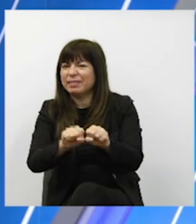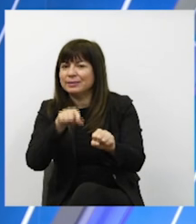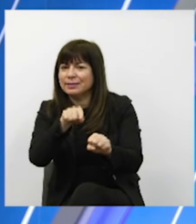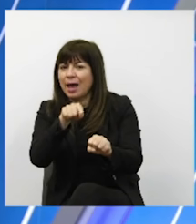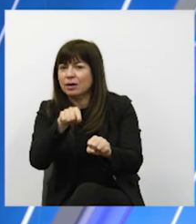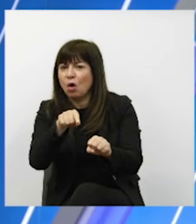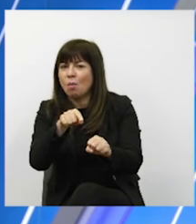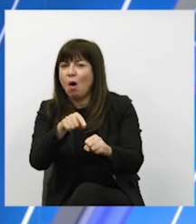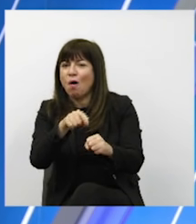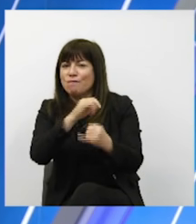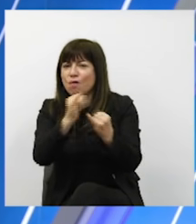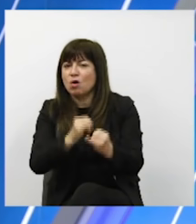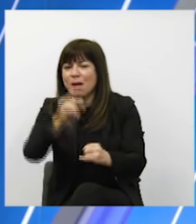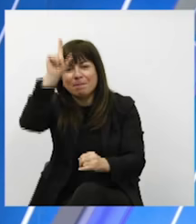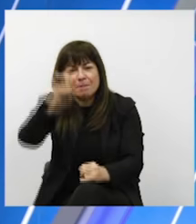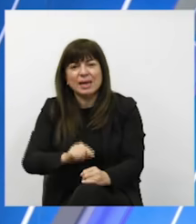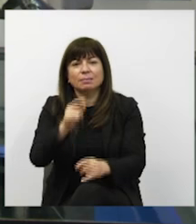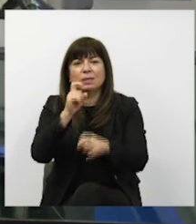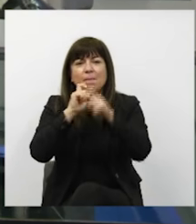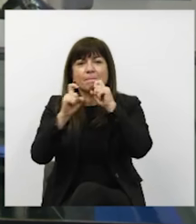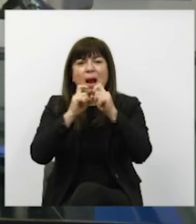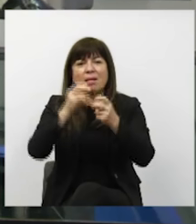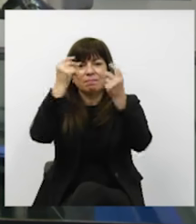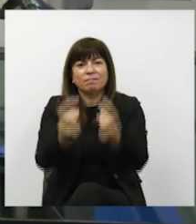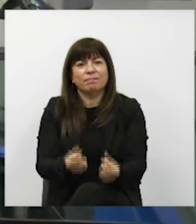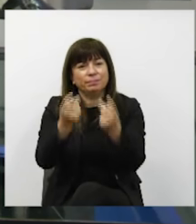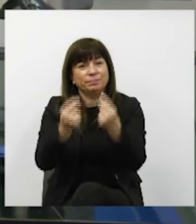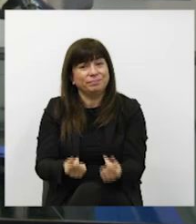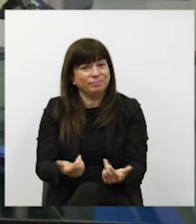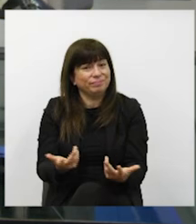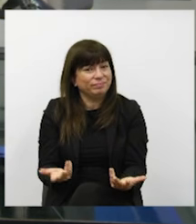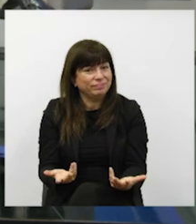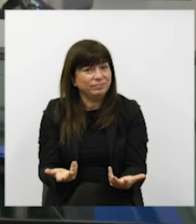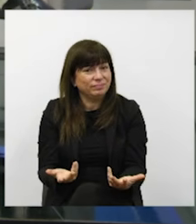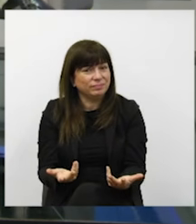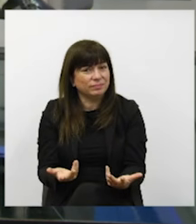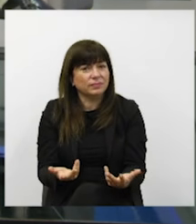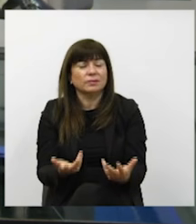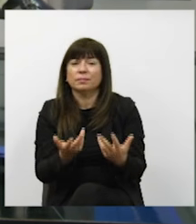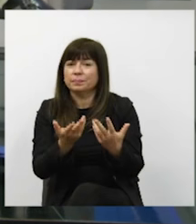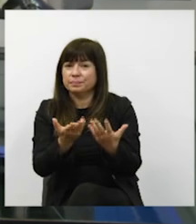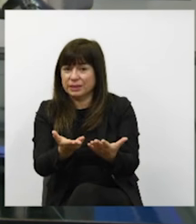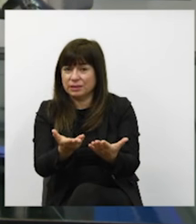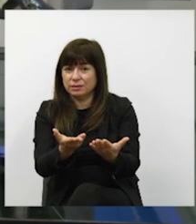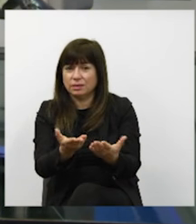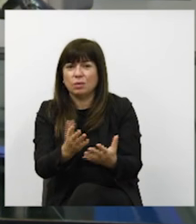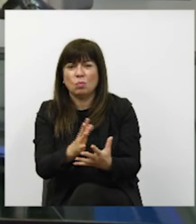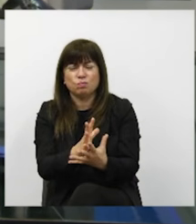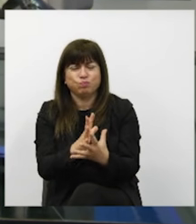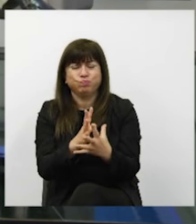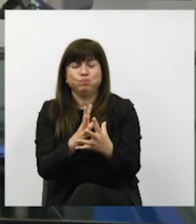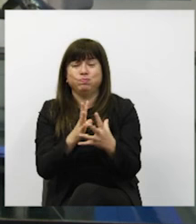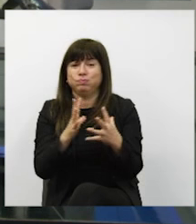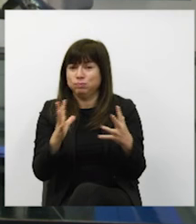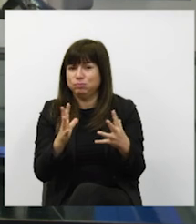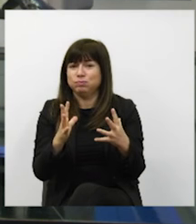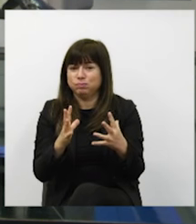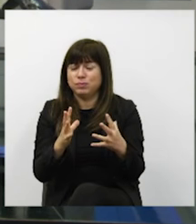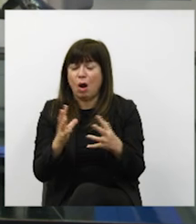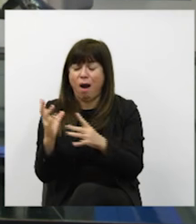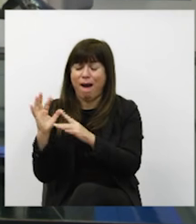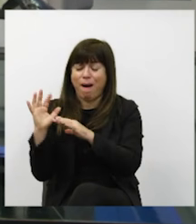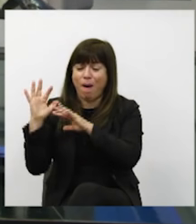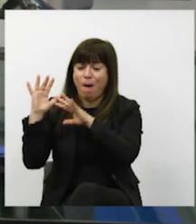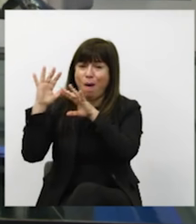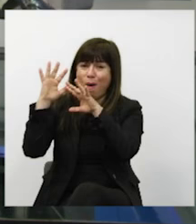manera de minimizar riesgos y hacerlo más eficiente. Entonces yo veo que ese es un tremenda ola o